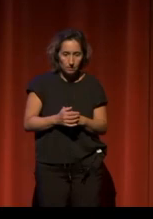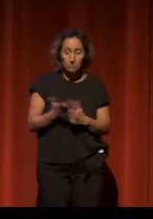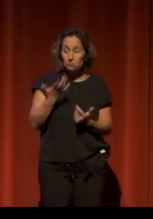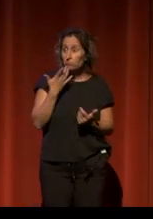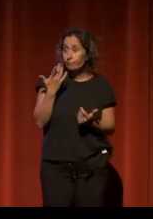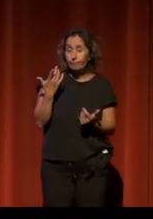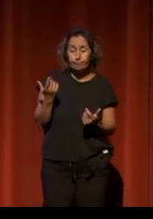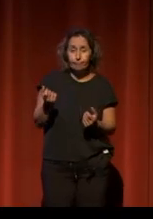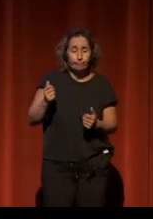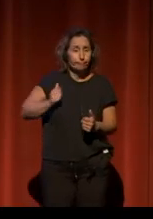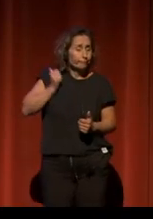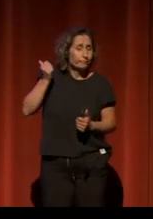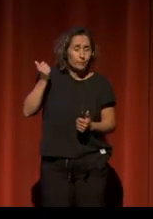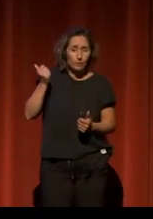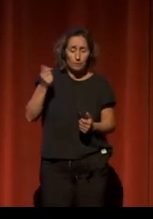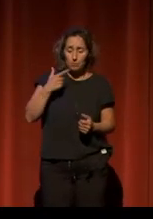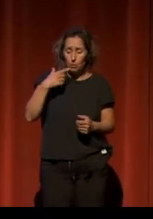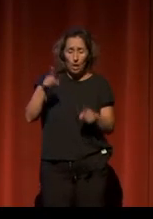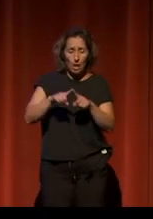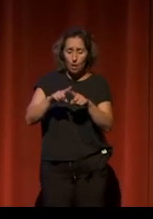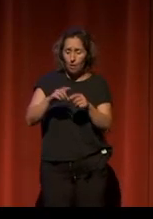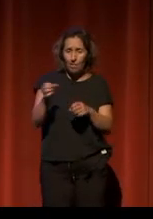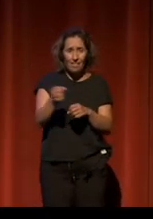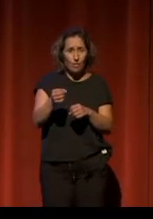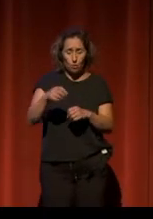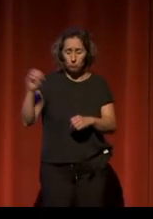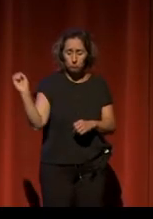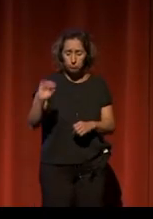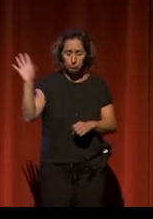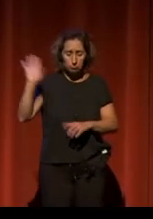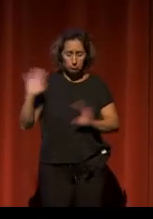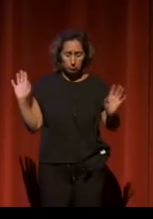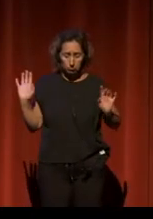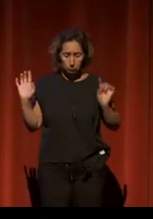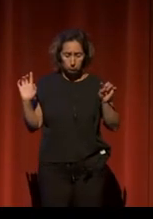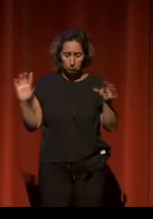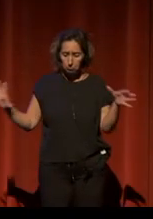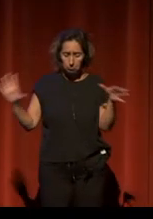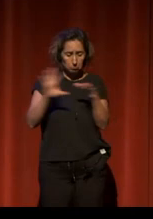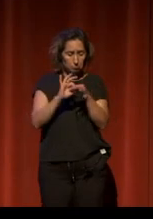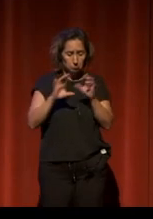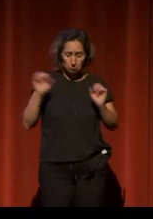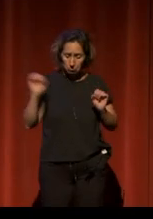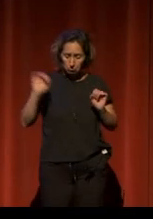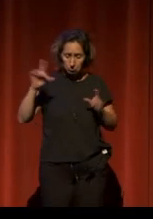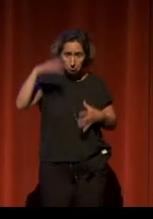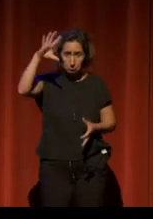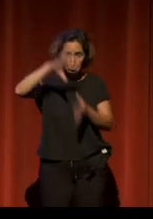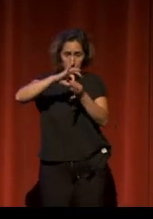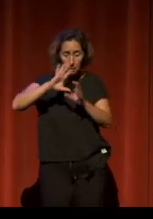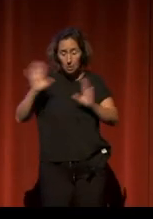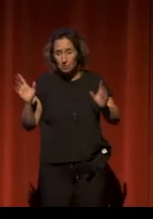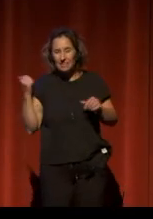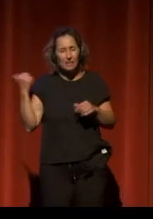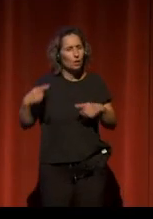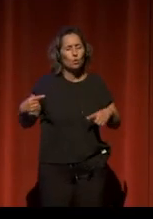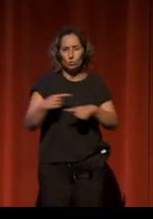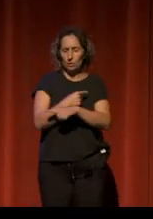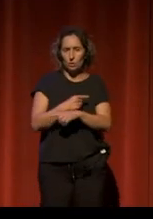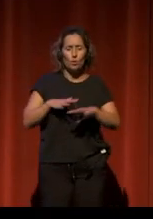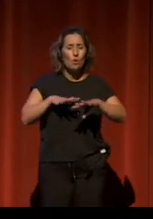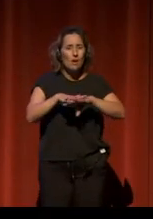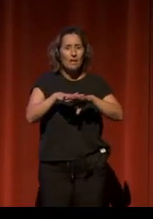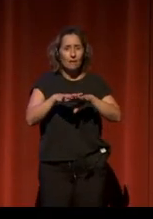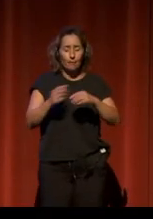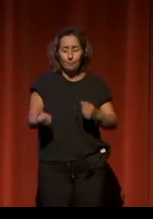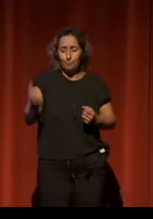azar hubiéramos tirado el dado y cada uno de esos nodos se une con al azar con otro nodo no Y esto es un poco lo contrario es una red